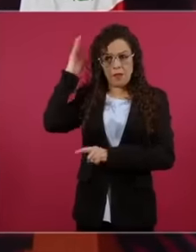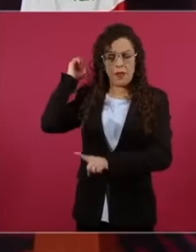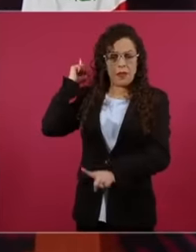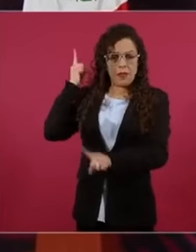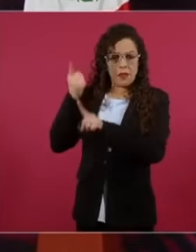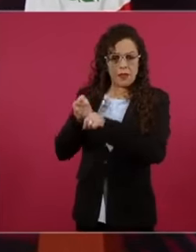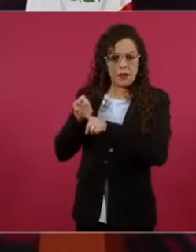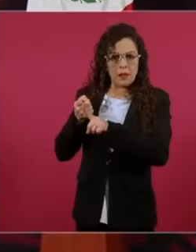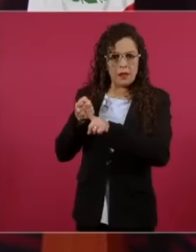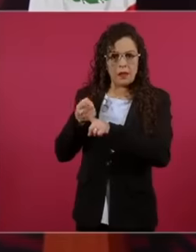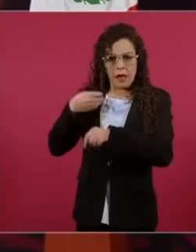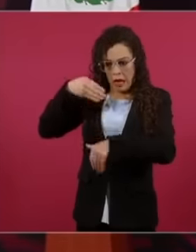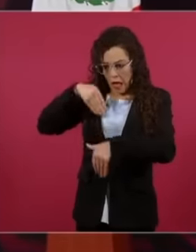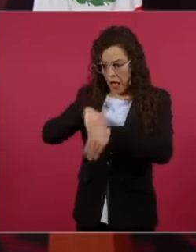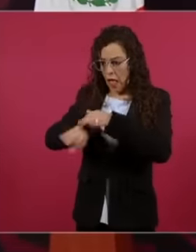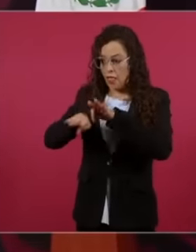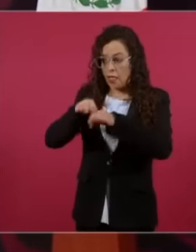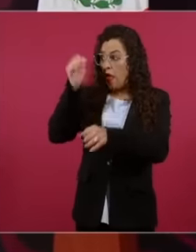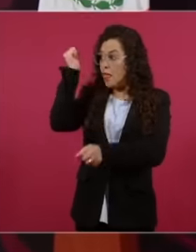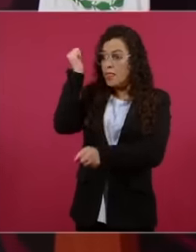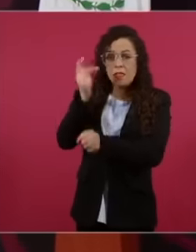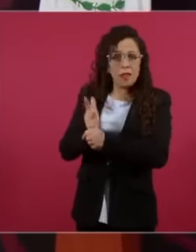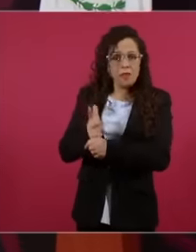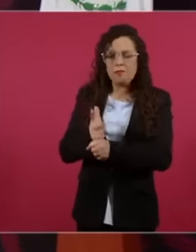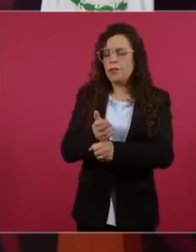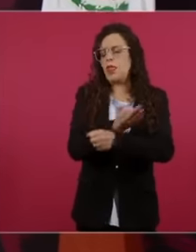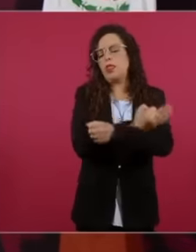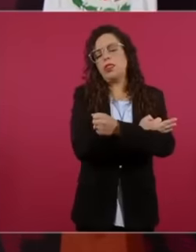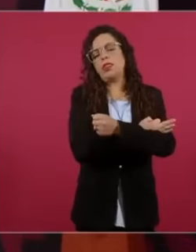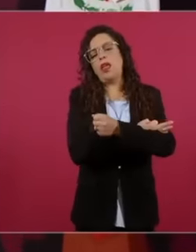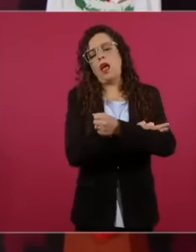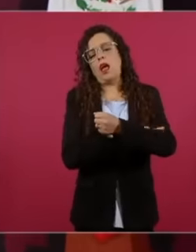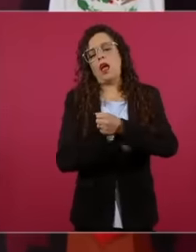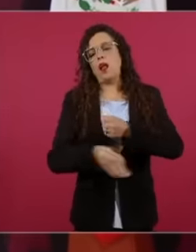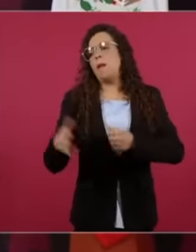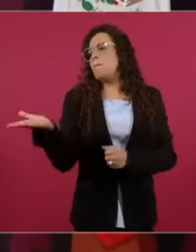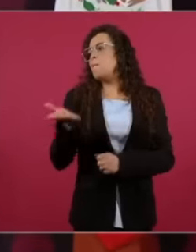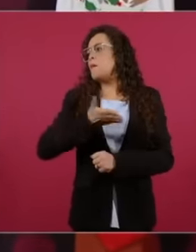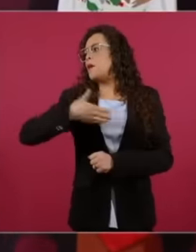se van a comer, a veces ya ni regresan.